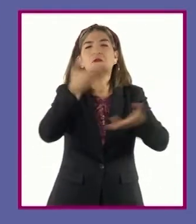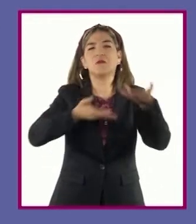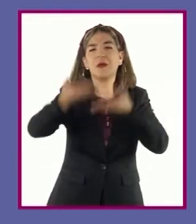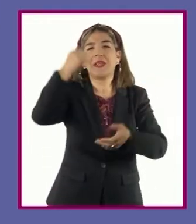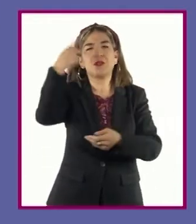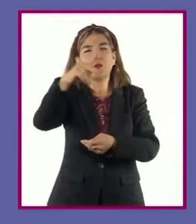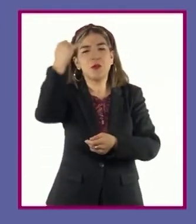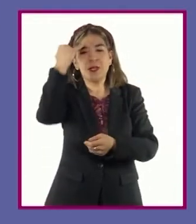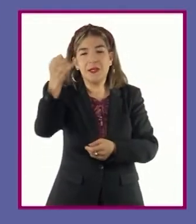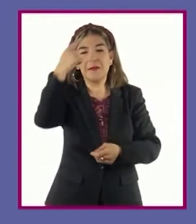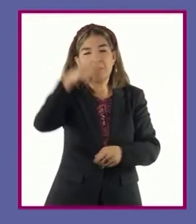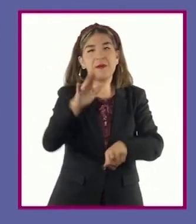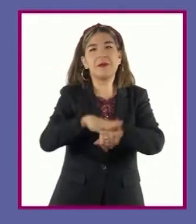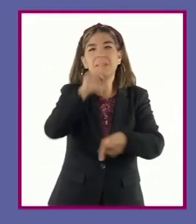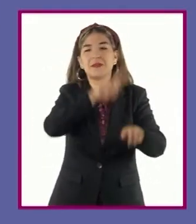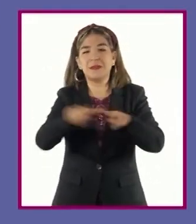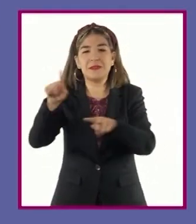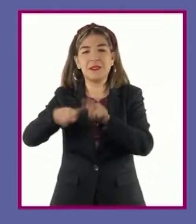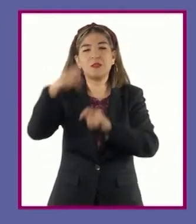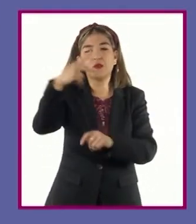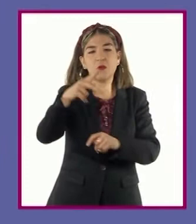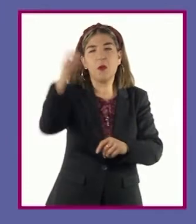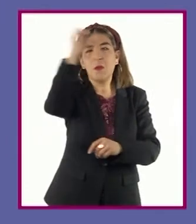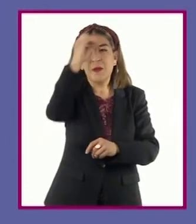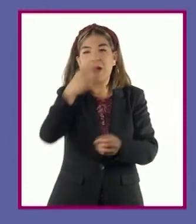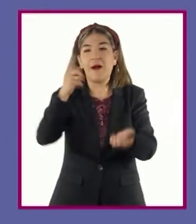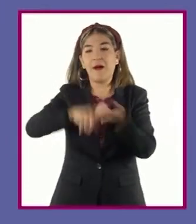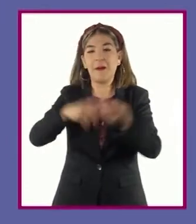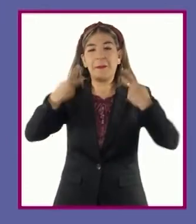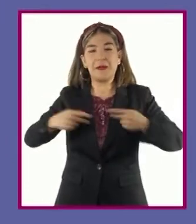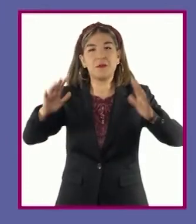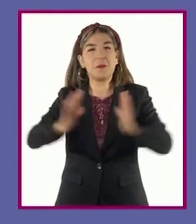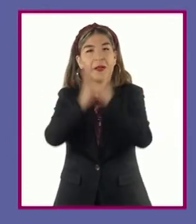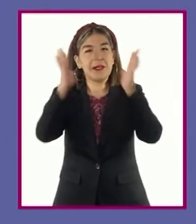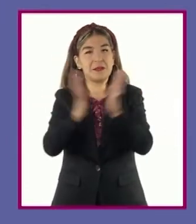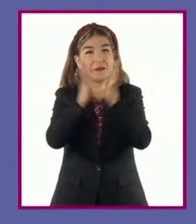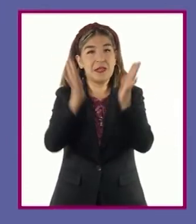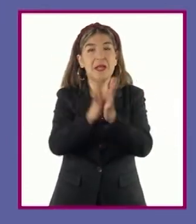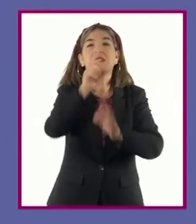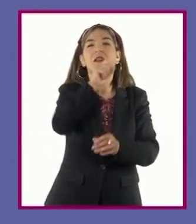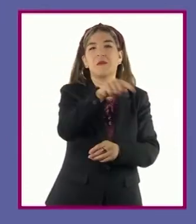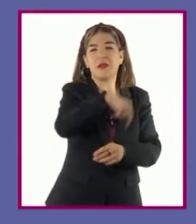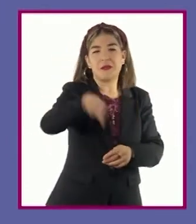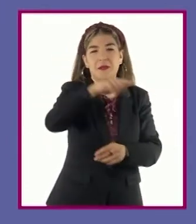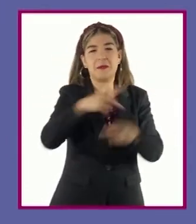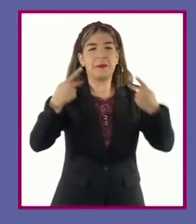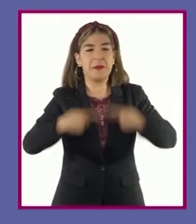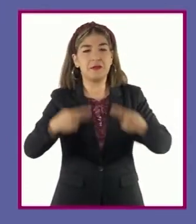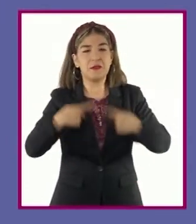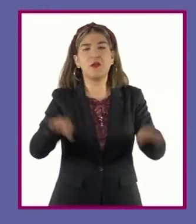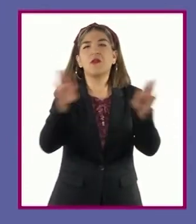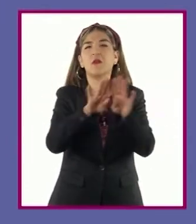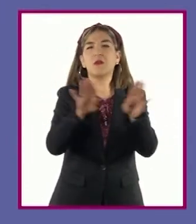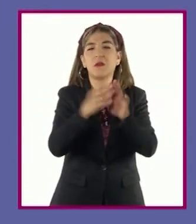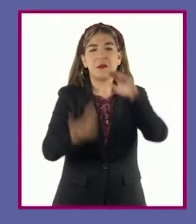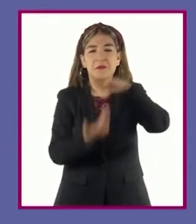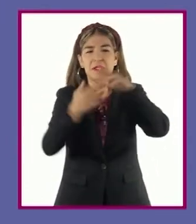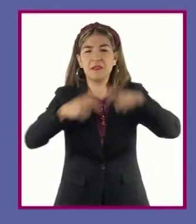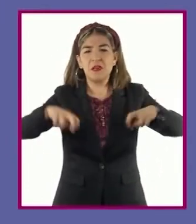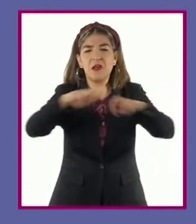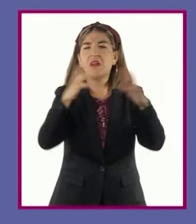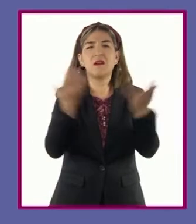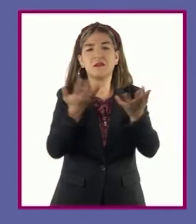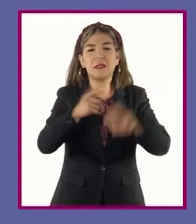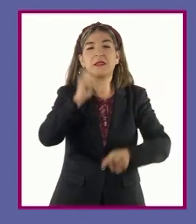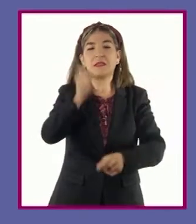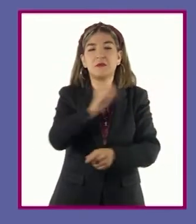para enriquecer el punto de vista de quienes participan en esta y el de la audiencia. Para llevar a cabo una mesa redonda,